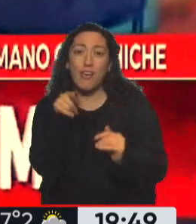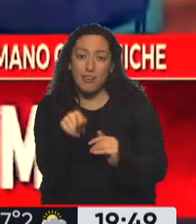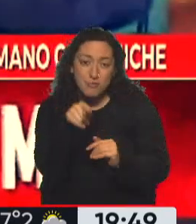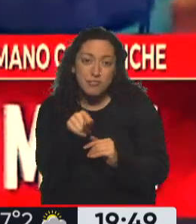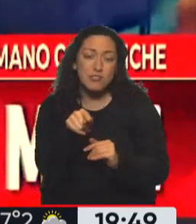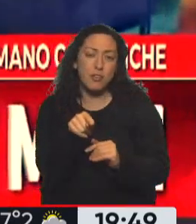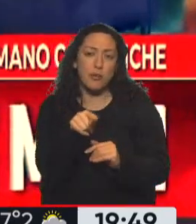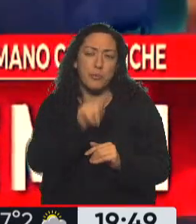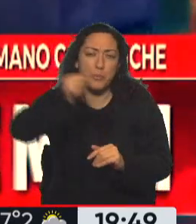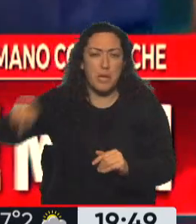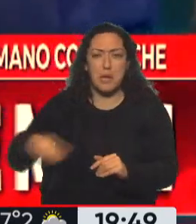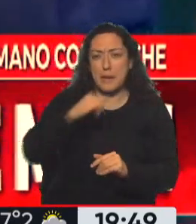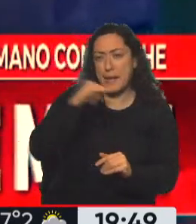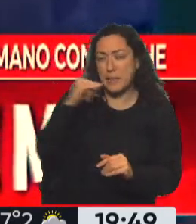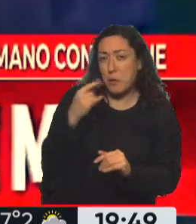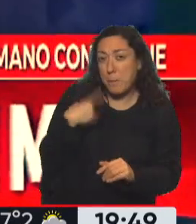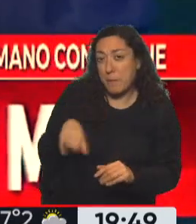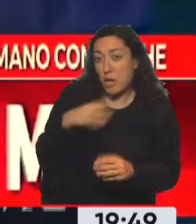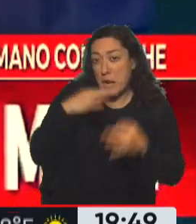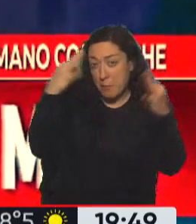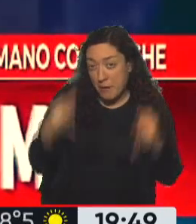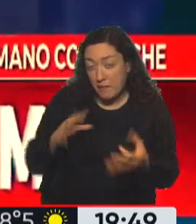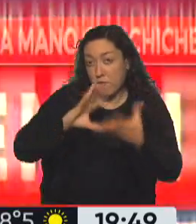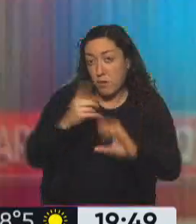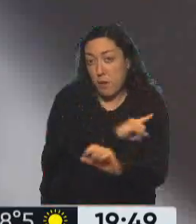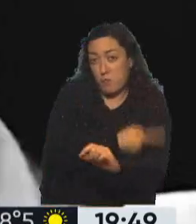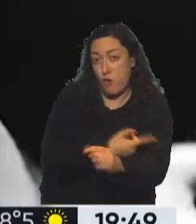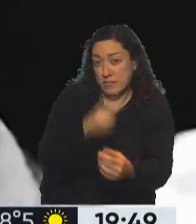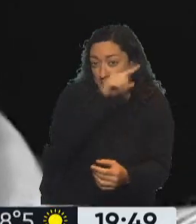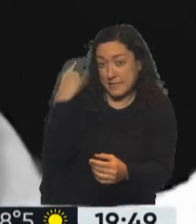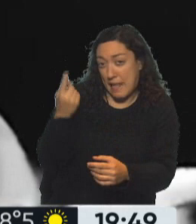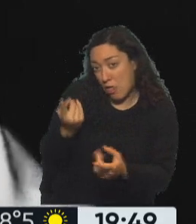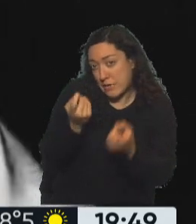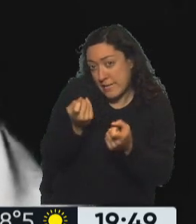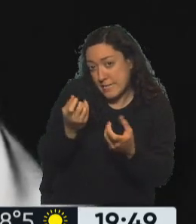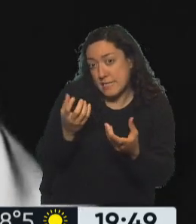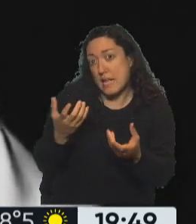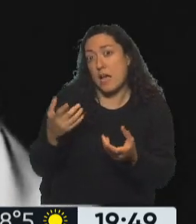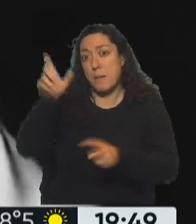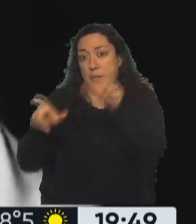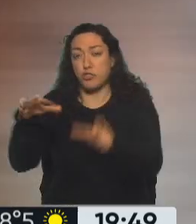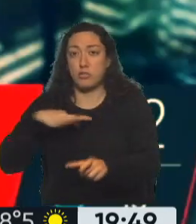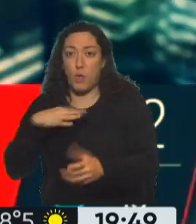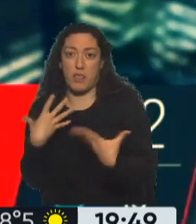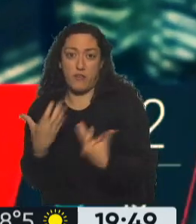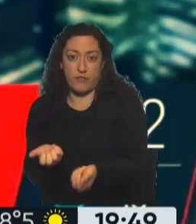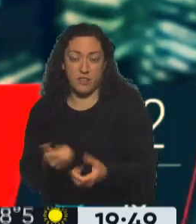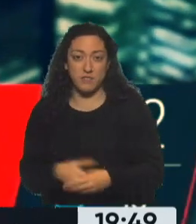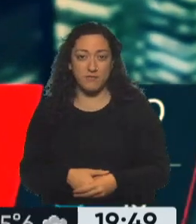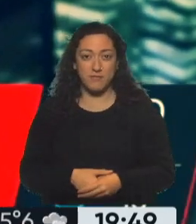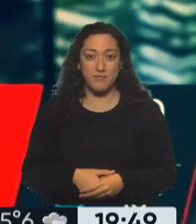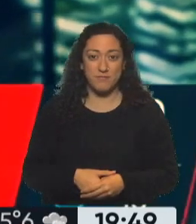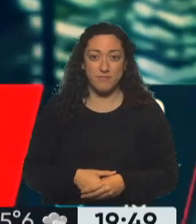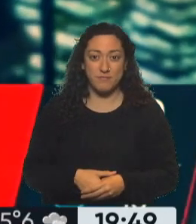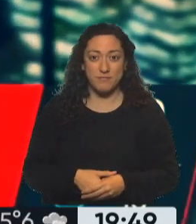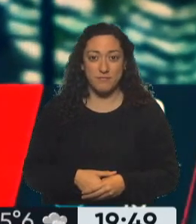tiene una connotación negativa, pero es el monopolio de la fuerza que el Estado tiene que ejercer para defender al resto de los ciudadanos. ¿El Museo de la Memoria lo